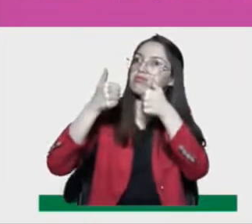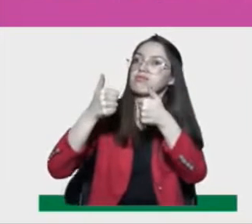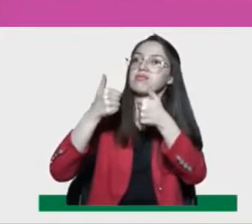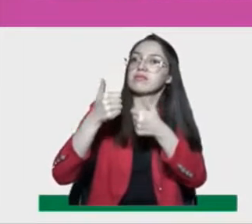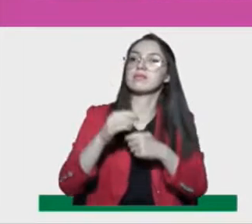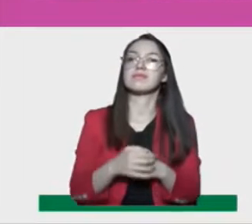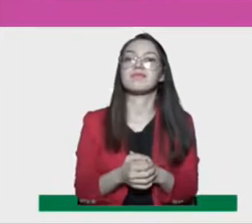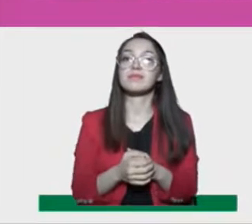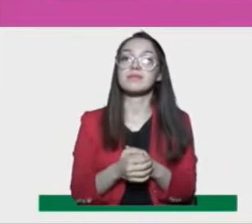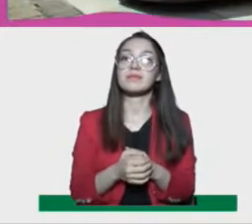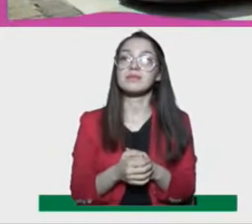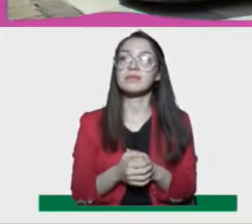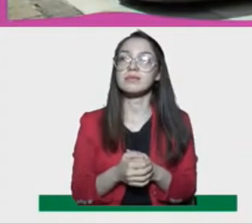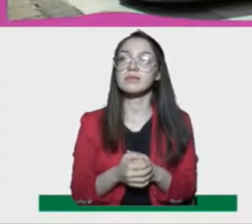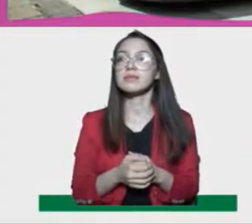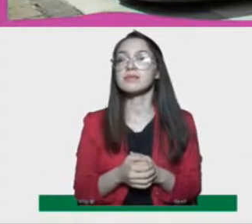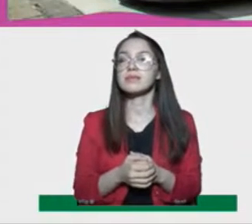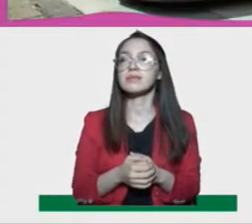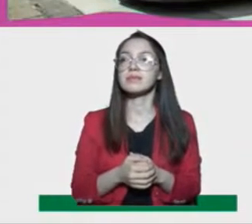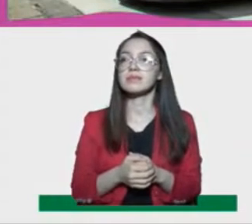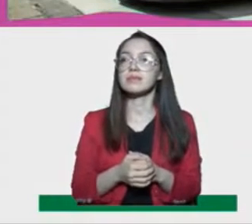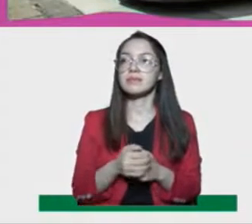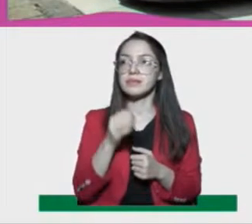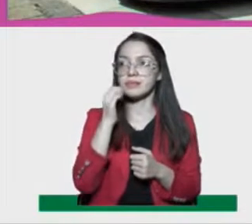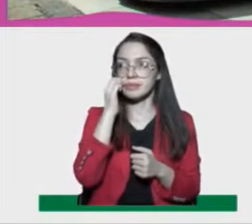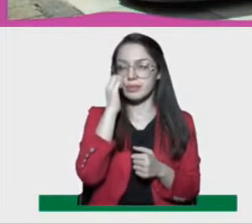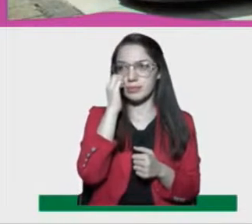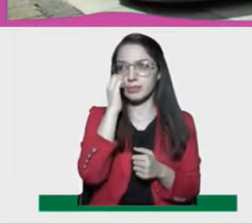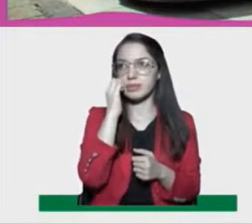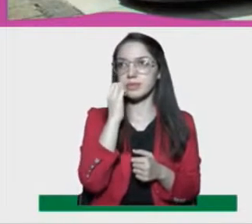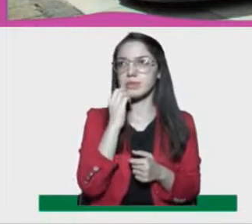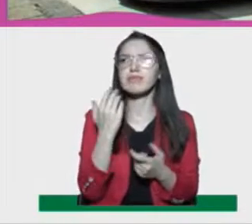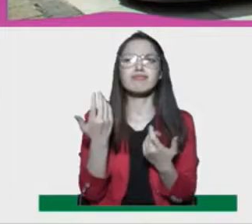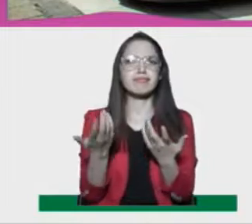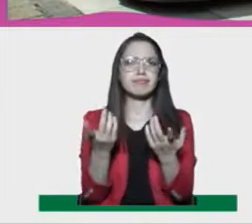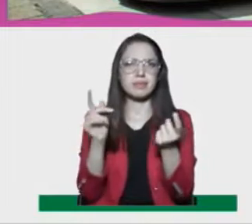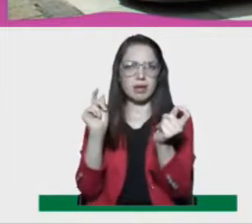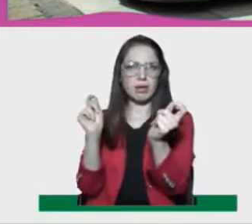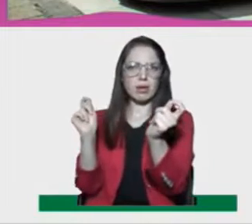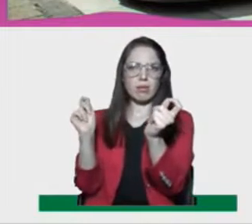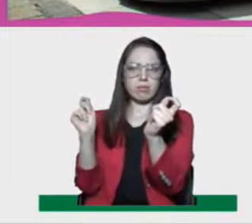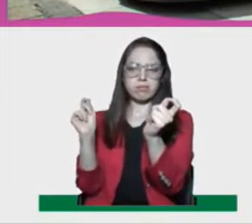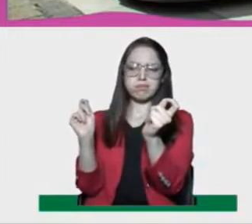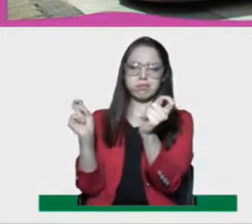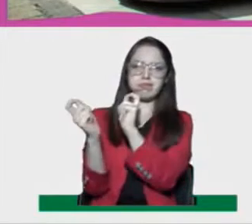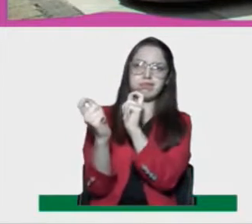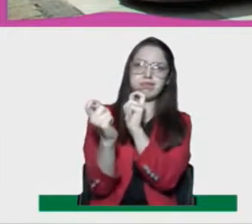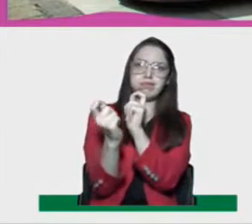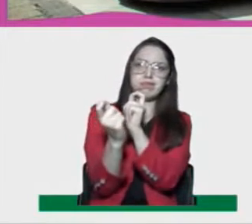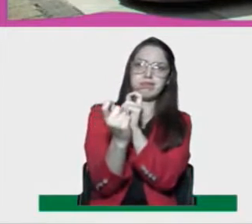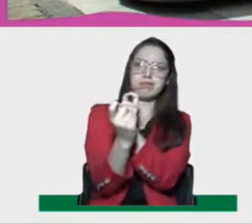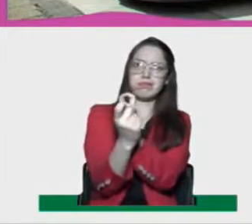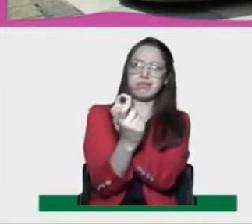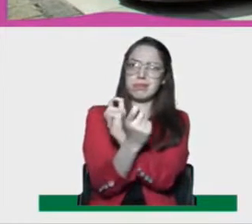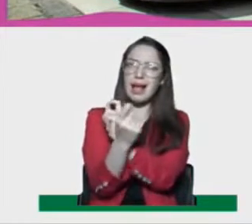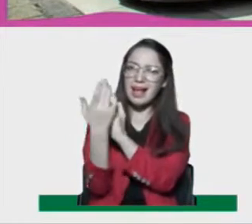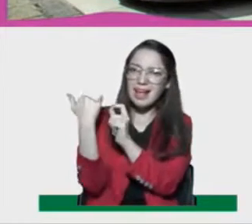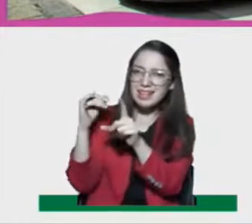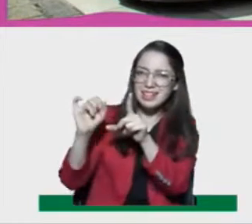modelo de trabajo y de vida? Esa transformación, que incluso ahorita la veíamos en el